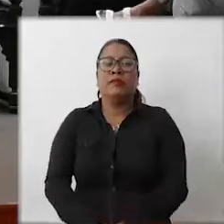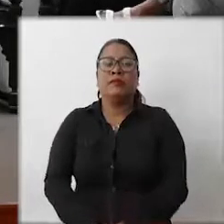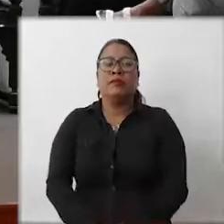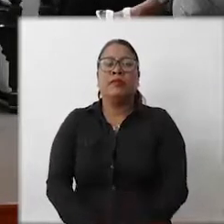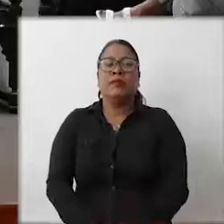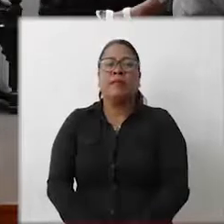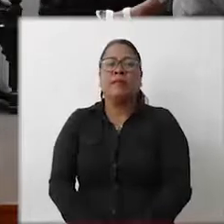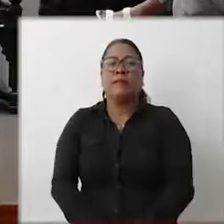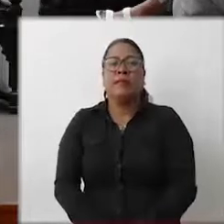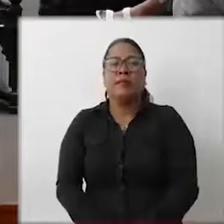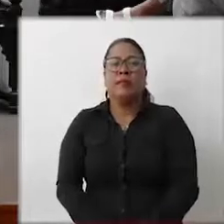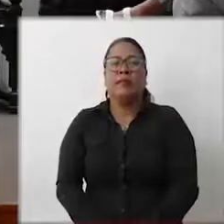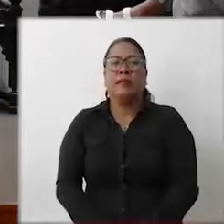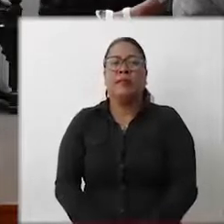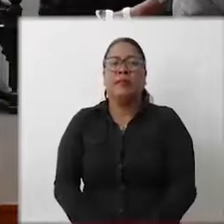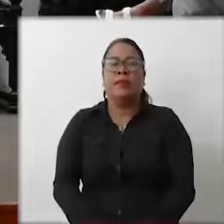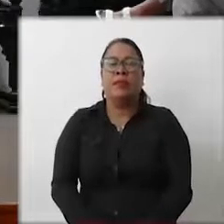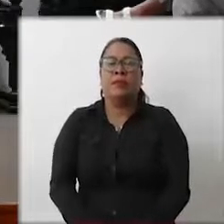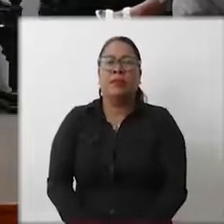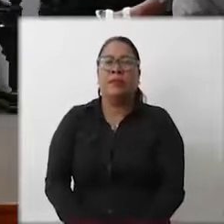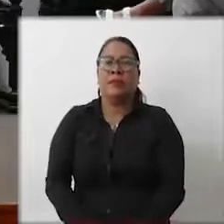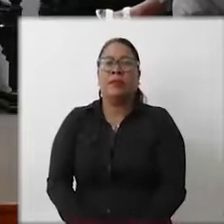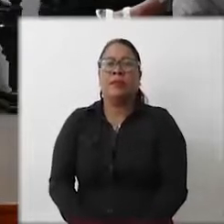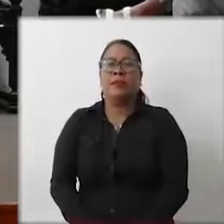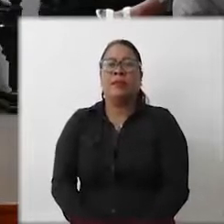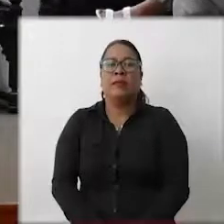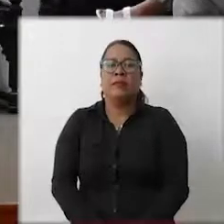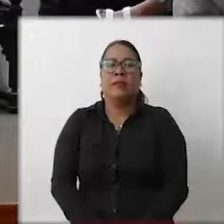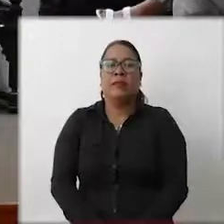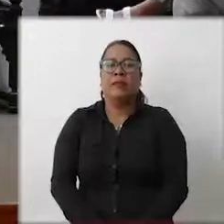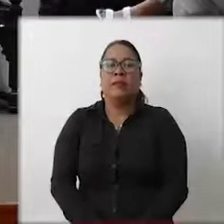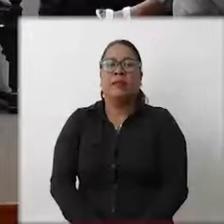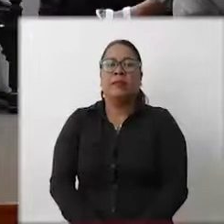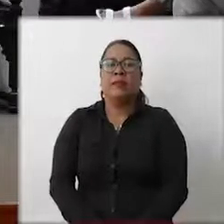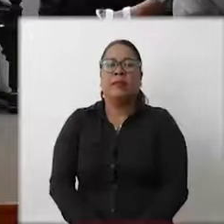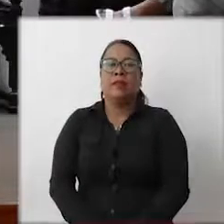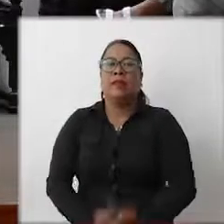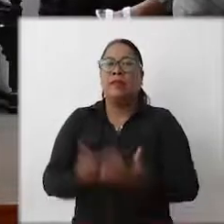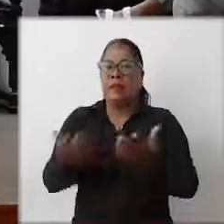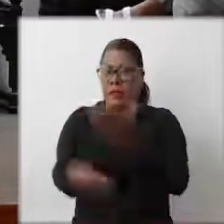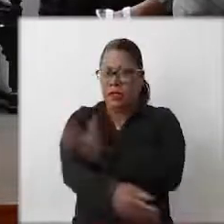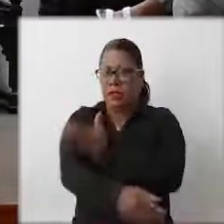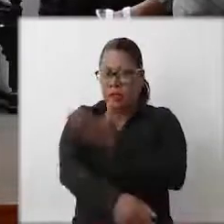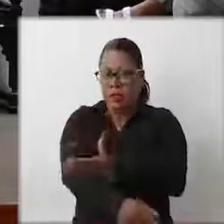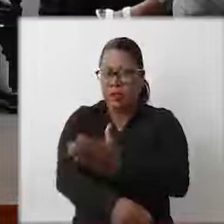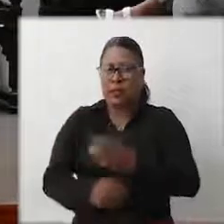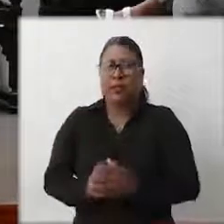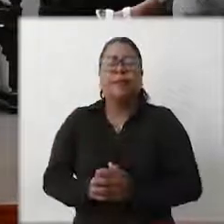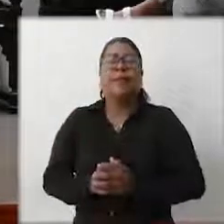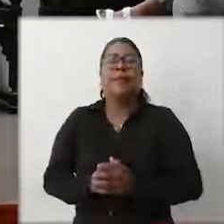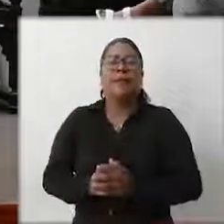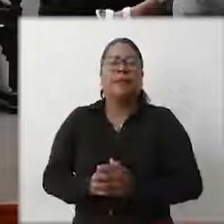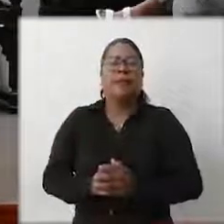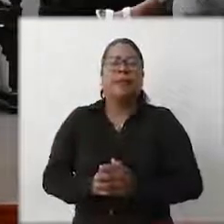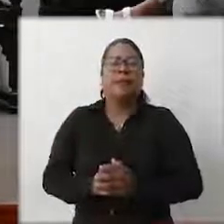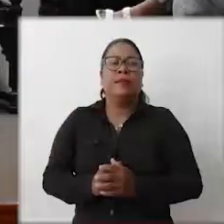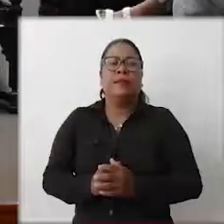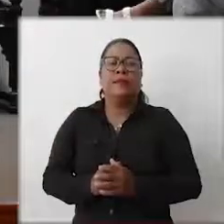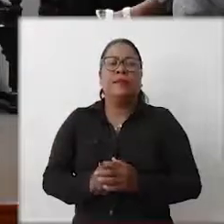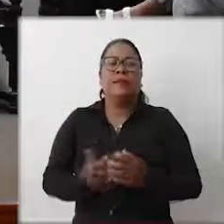Bien, gracias por su atención. Y aplauso, está bien el aplauso. Muchas gracias, perdón. Bien,